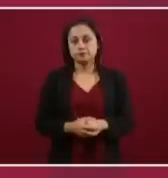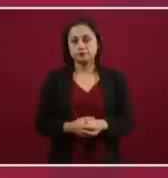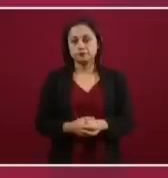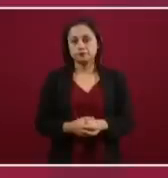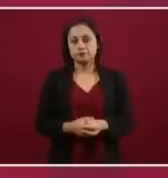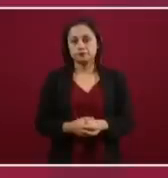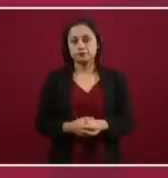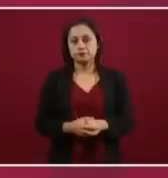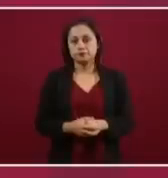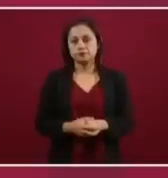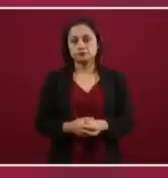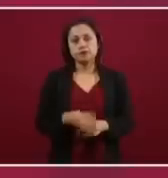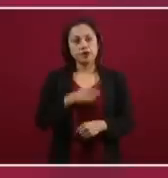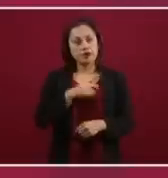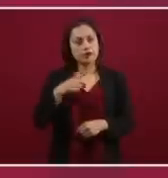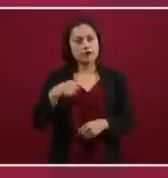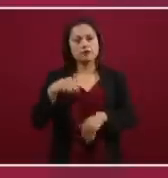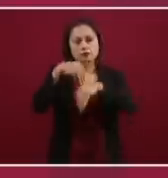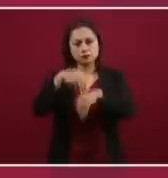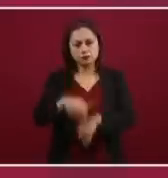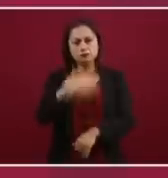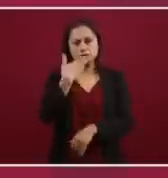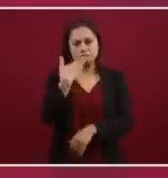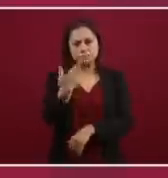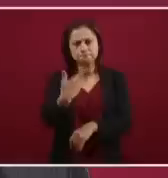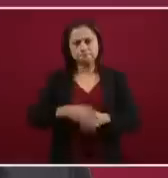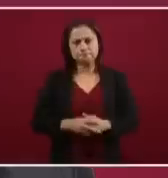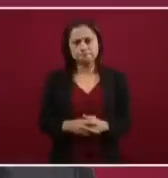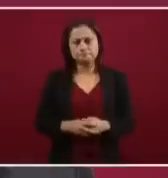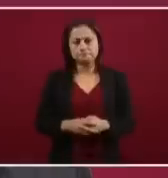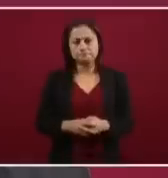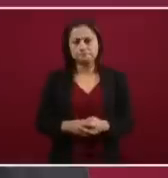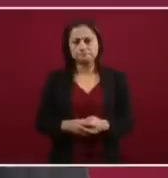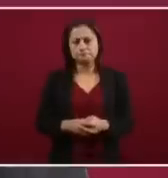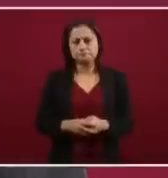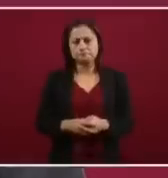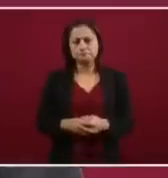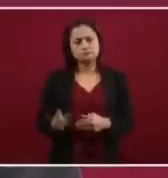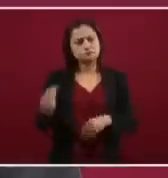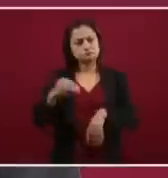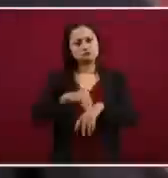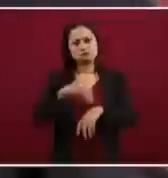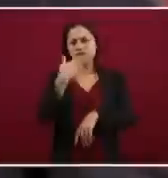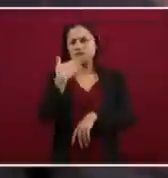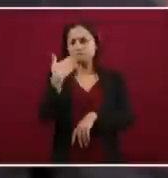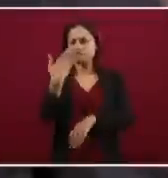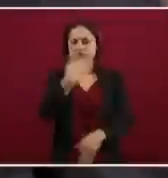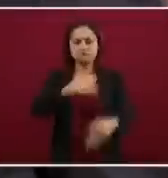que nos portemos bien, todos a portarnos bien.